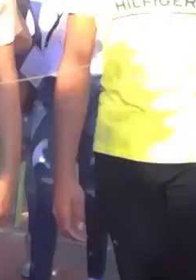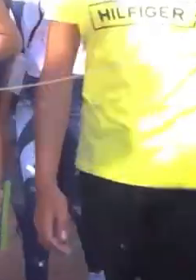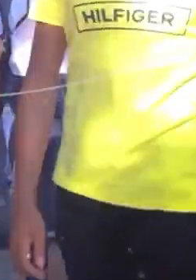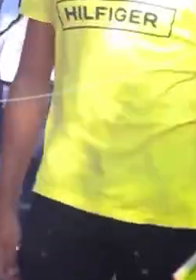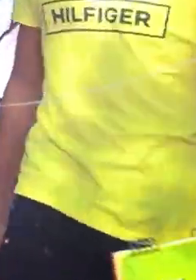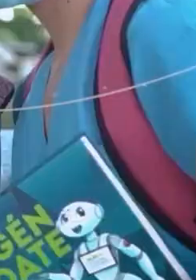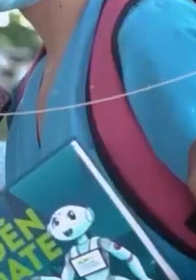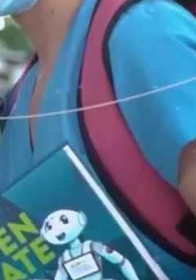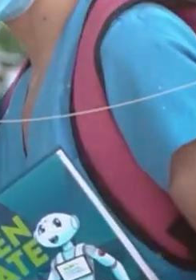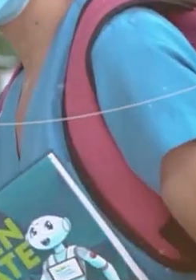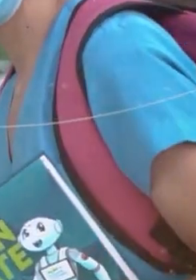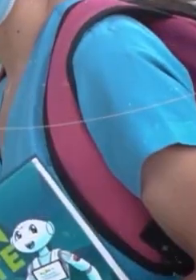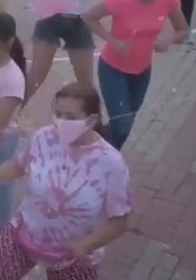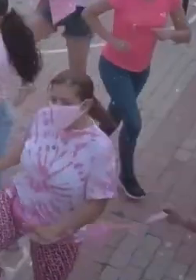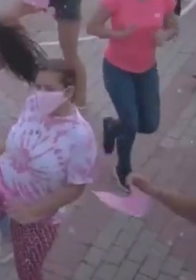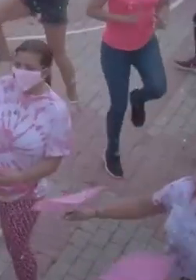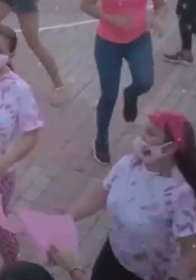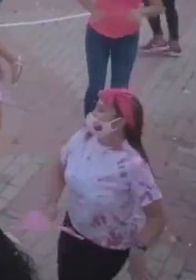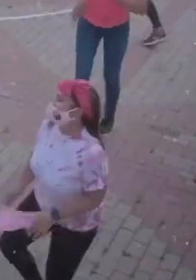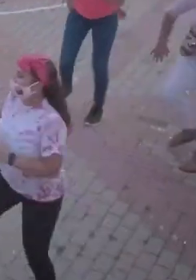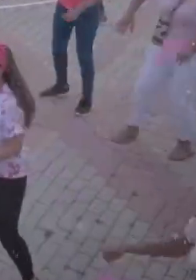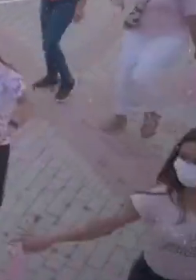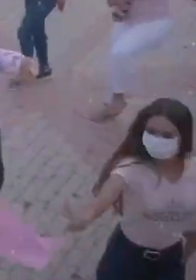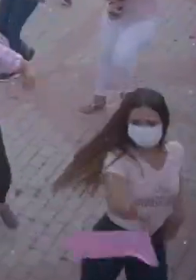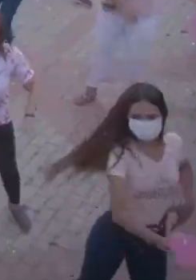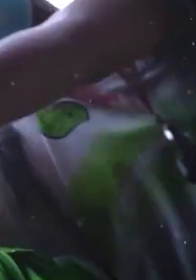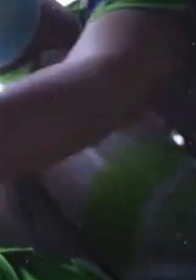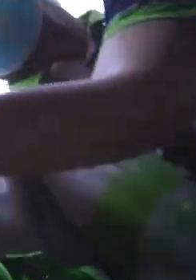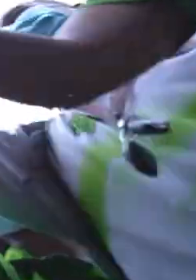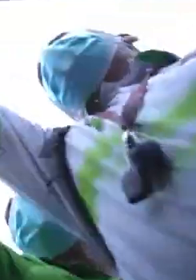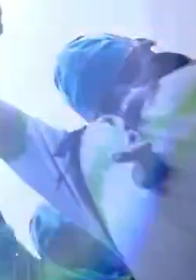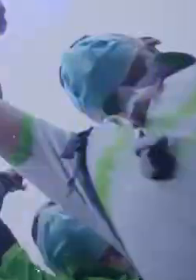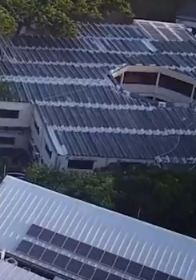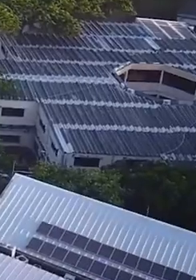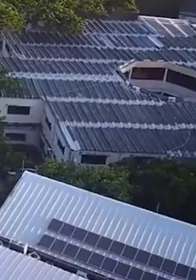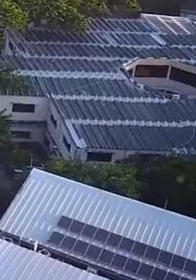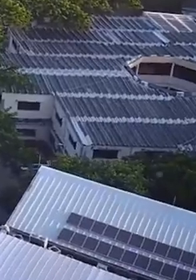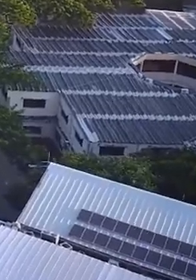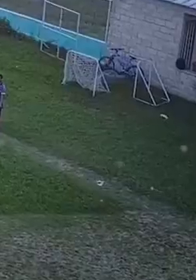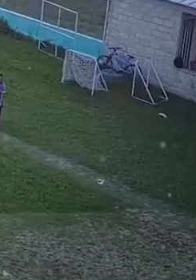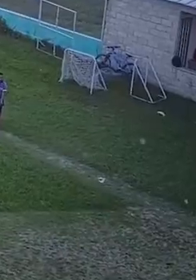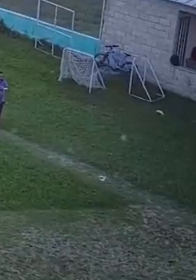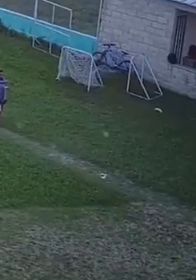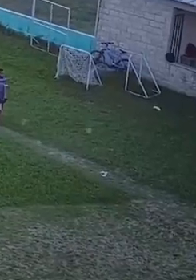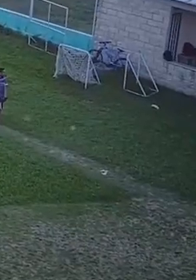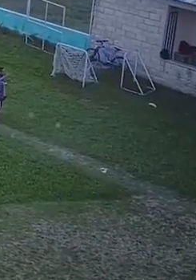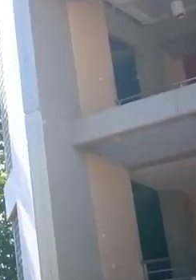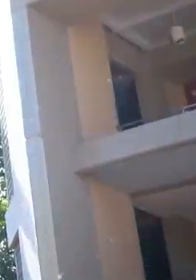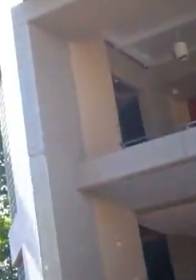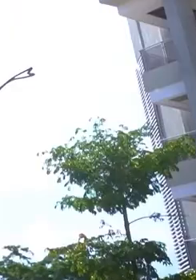Somos el orgullo del Magdalena. Somos la esperanza del territorio.